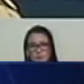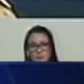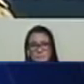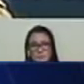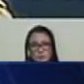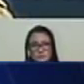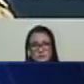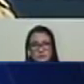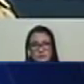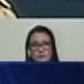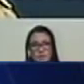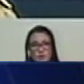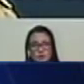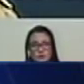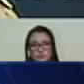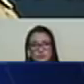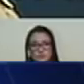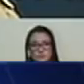desastre.